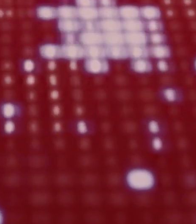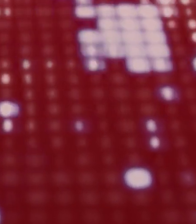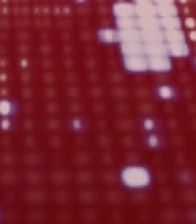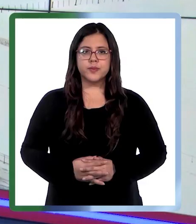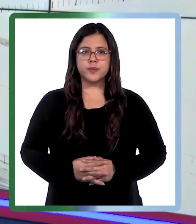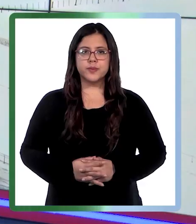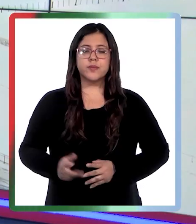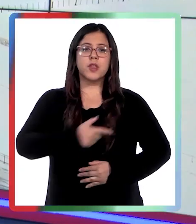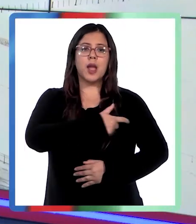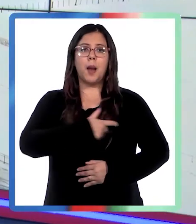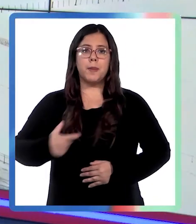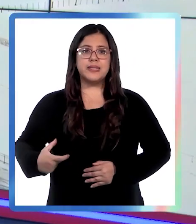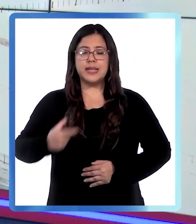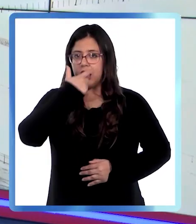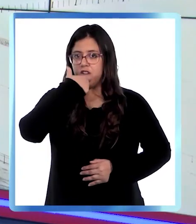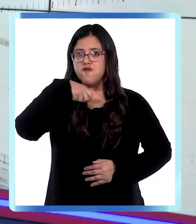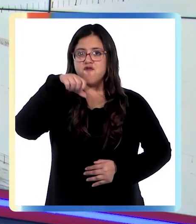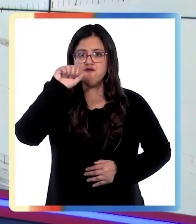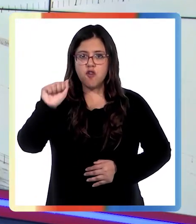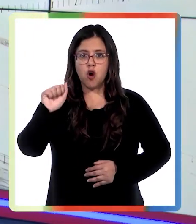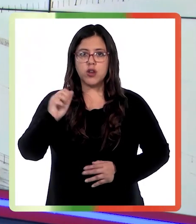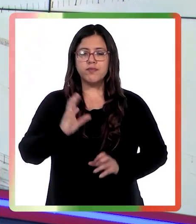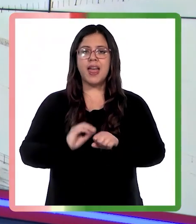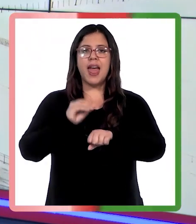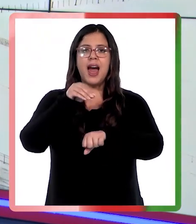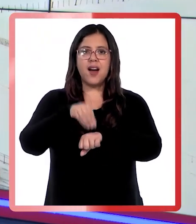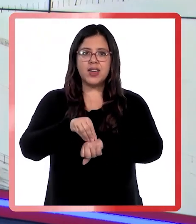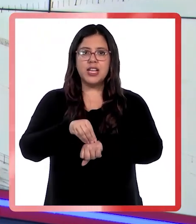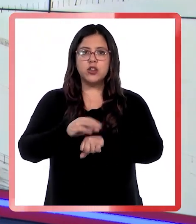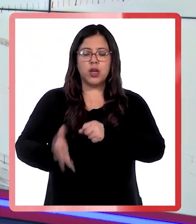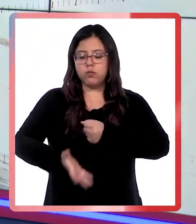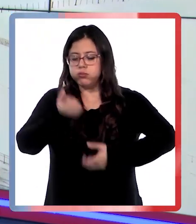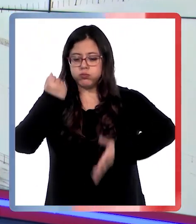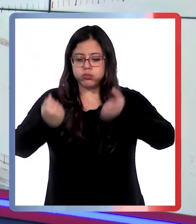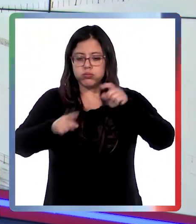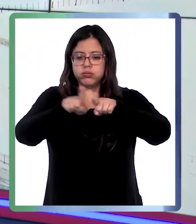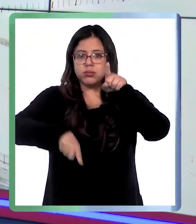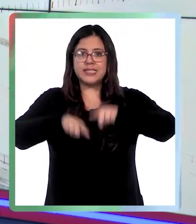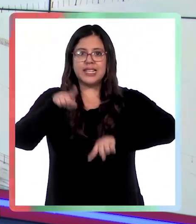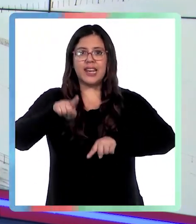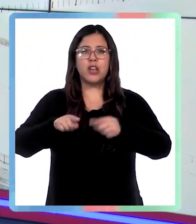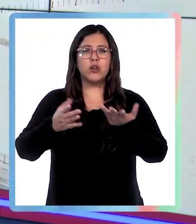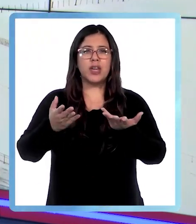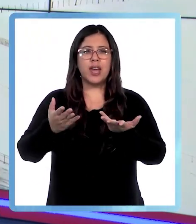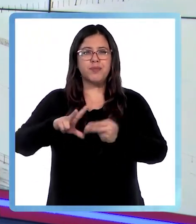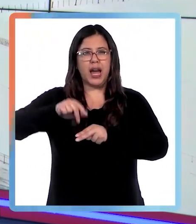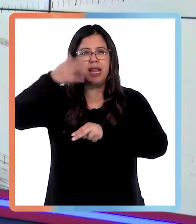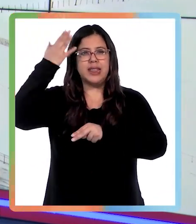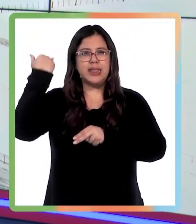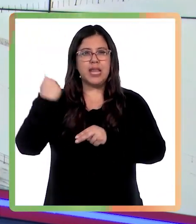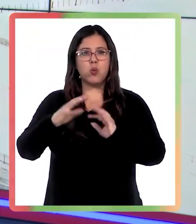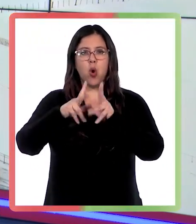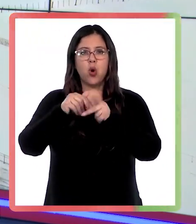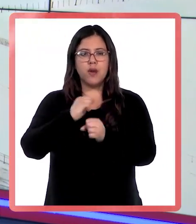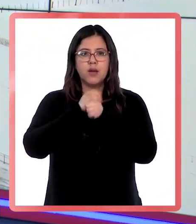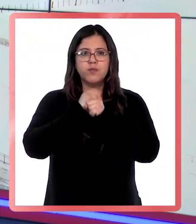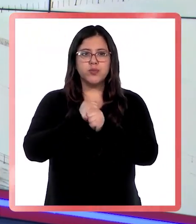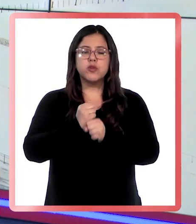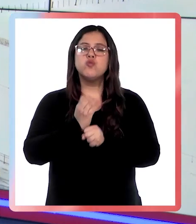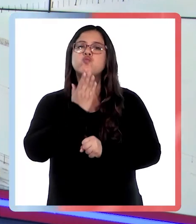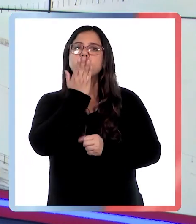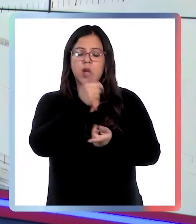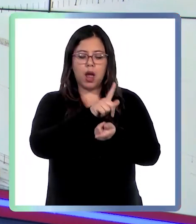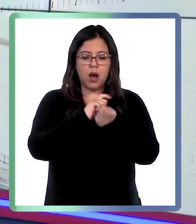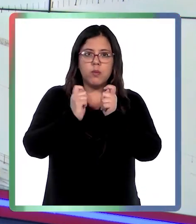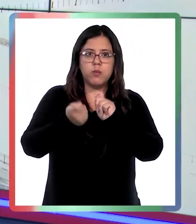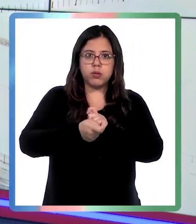contigo el presidente de la república Gabriel borich anunció la expropiación de los terrenos del Antiguo club hípico de puntaarenas para